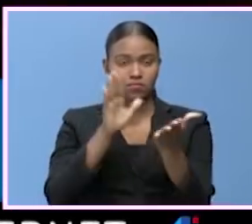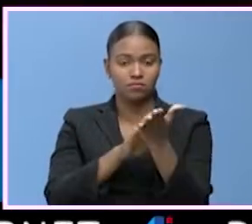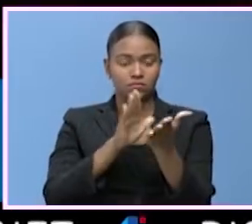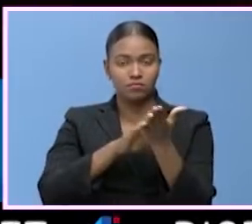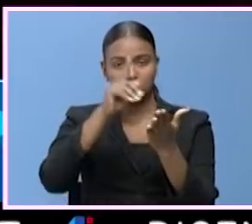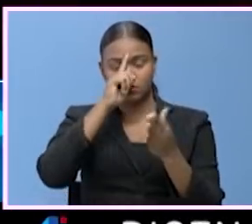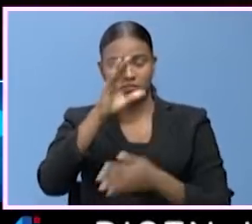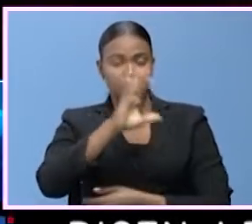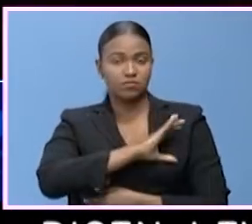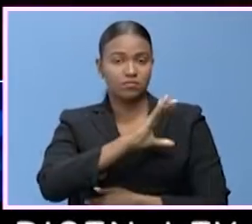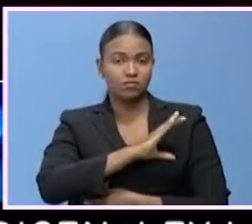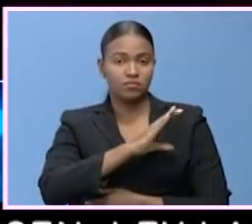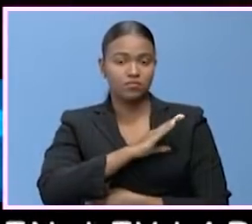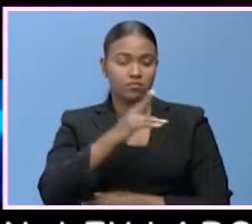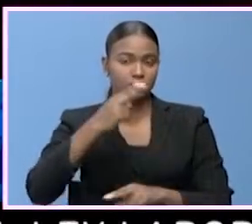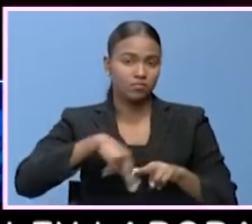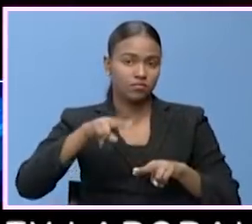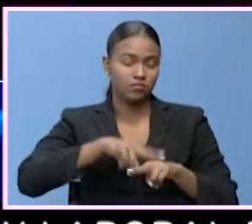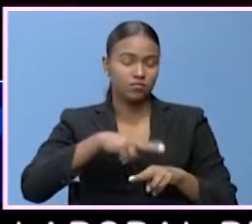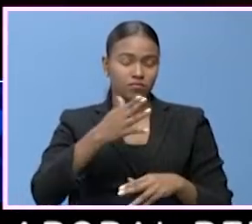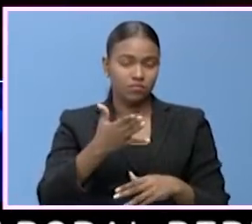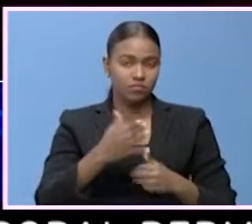Policía Nacional,